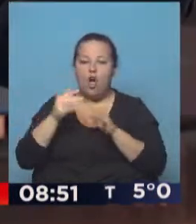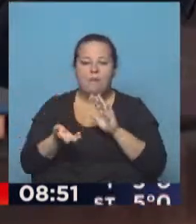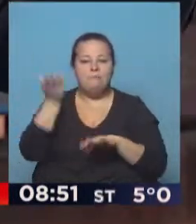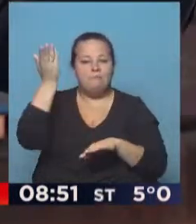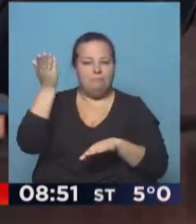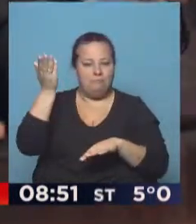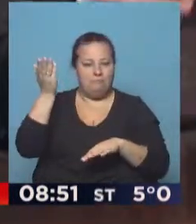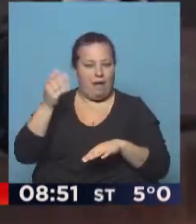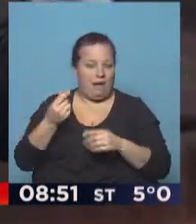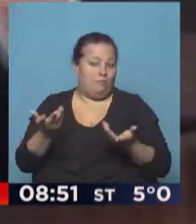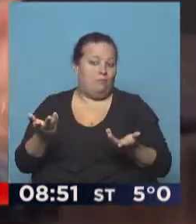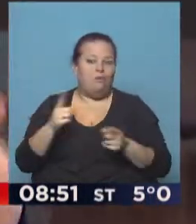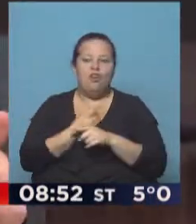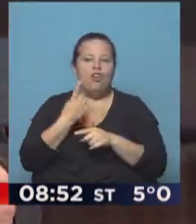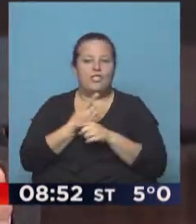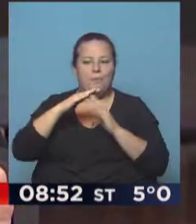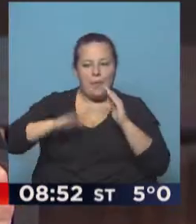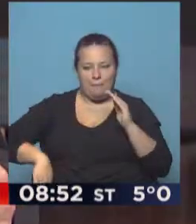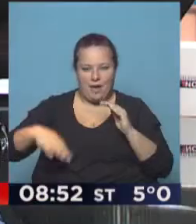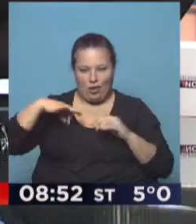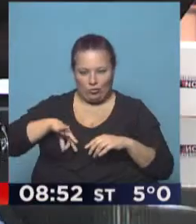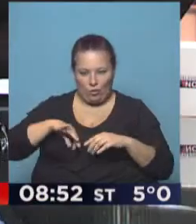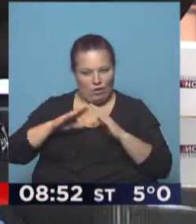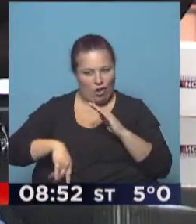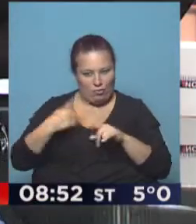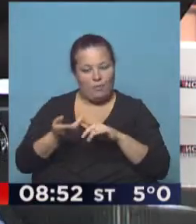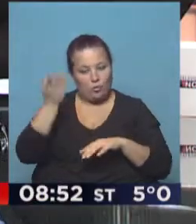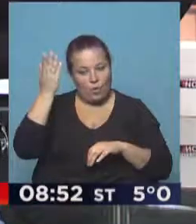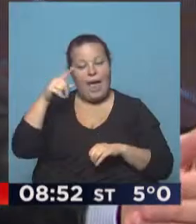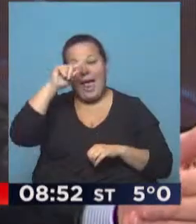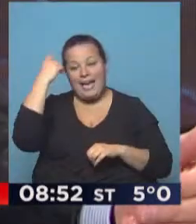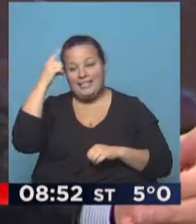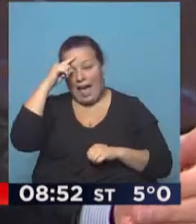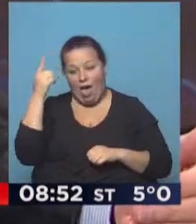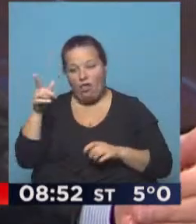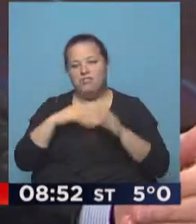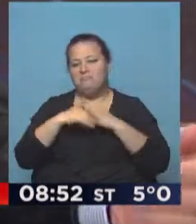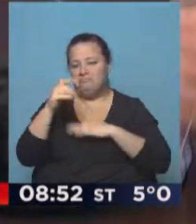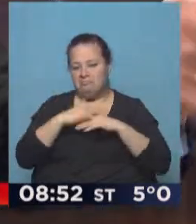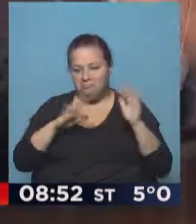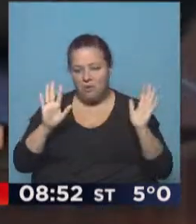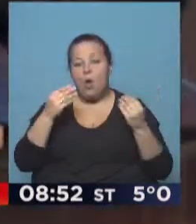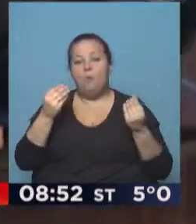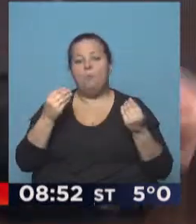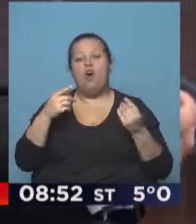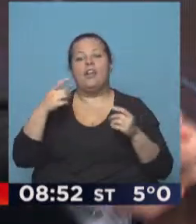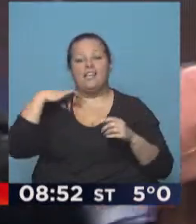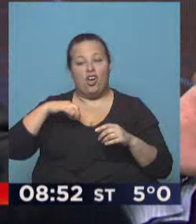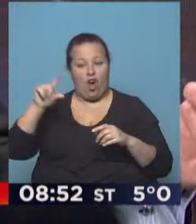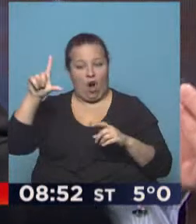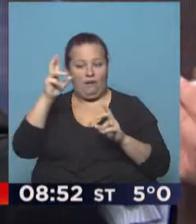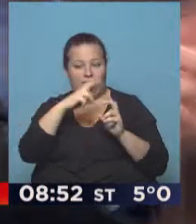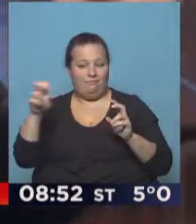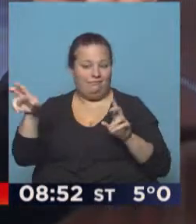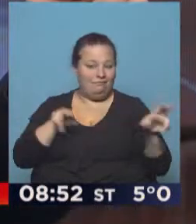subirle... Claro. Porque no se puede bajar la remuneración. Claro. Para el Estado Nacional eso es neutro, porque por un lado que cobra lo paga